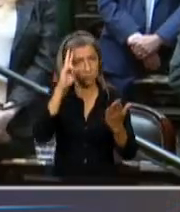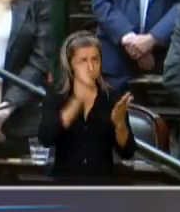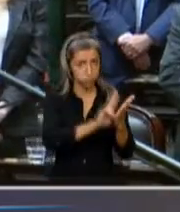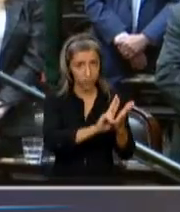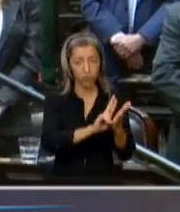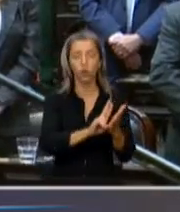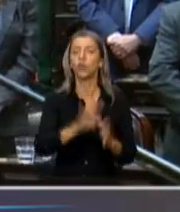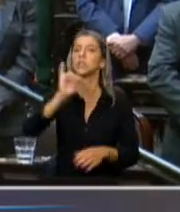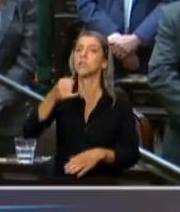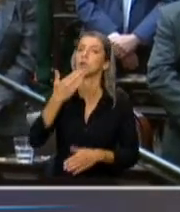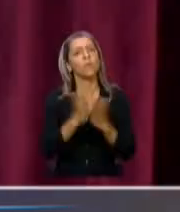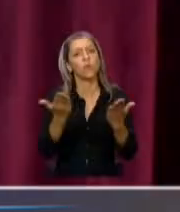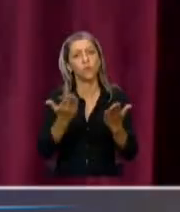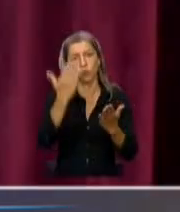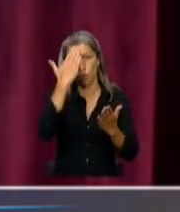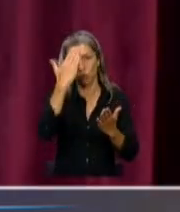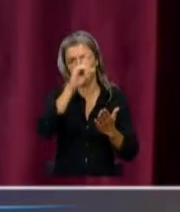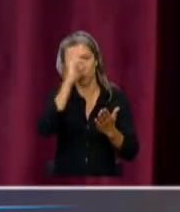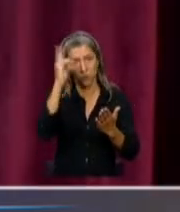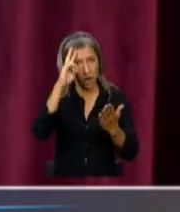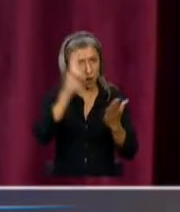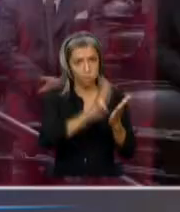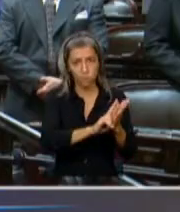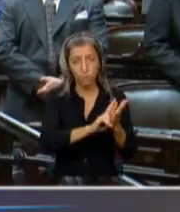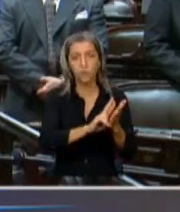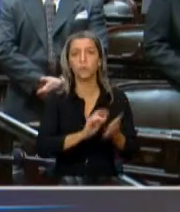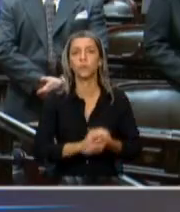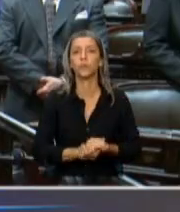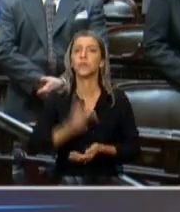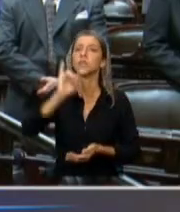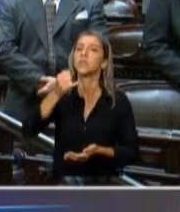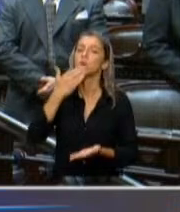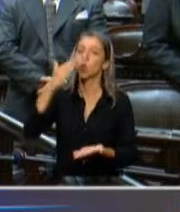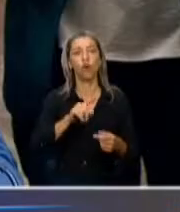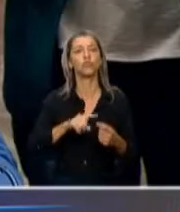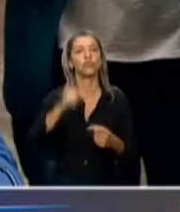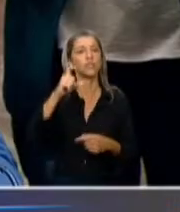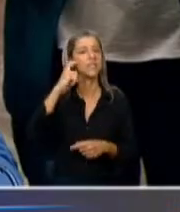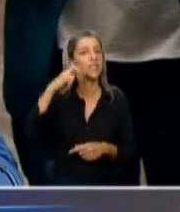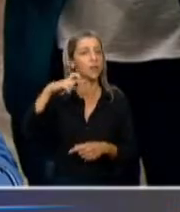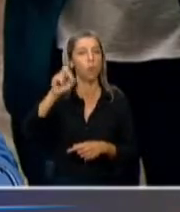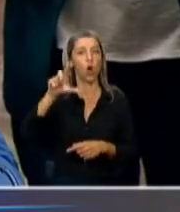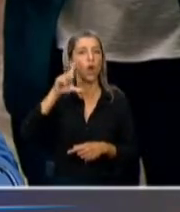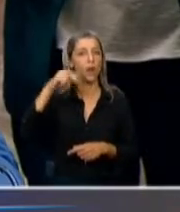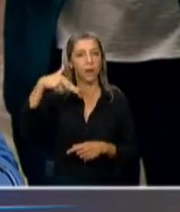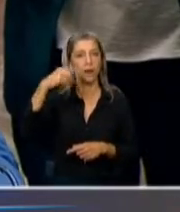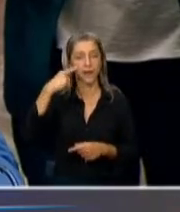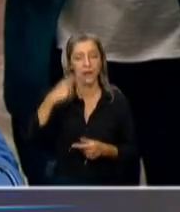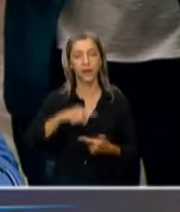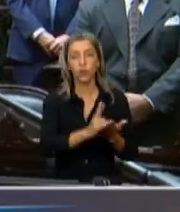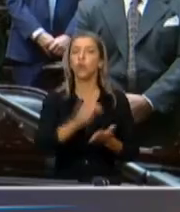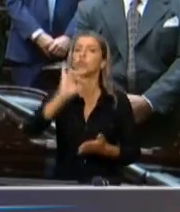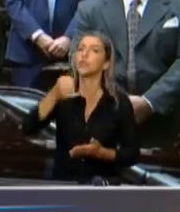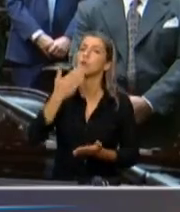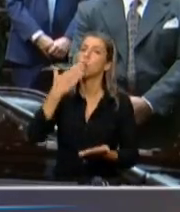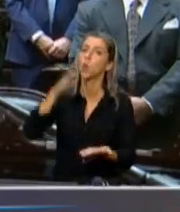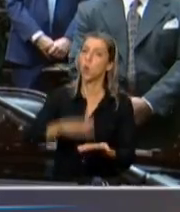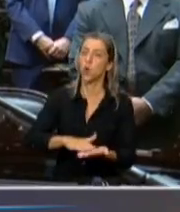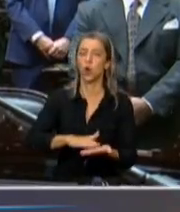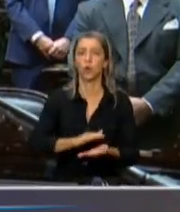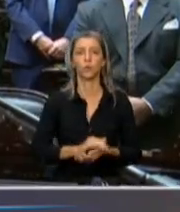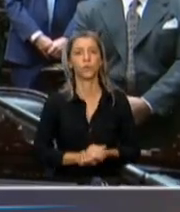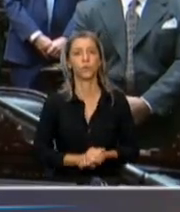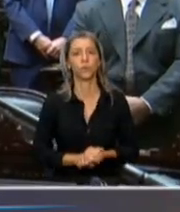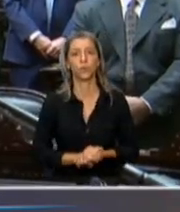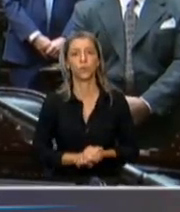pueden desarrollarse sus actividades y qué rol van a tener, porque una cosa es ser diputado, diputada, integrante de un bloque, y otra cosa es ser autoridad de un bloque,